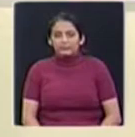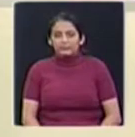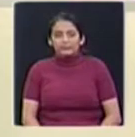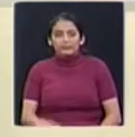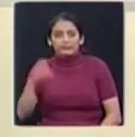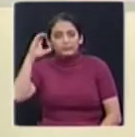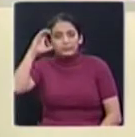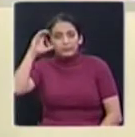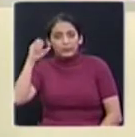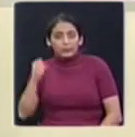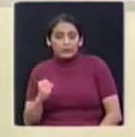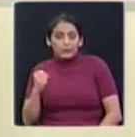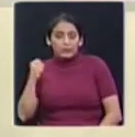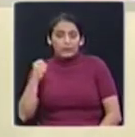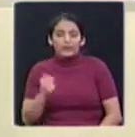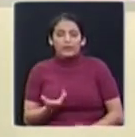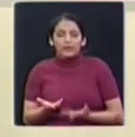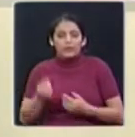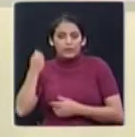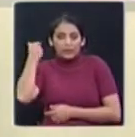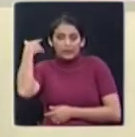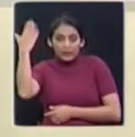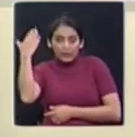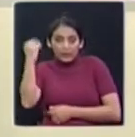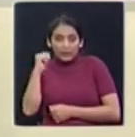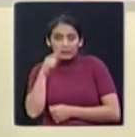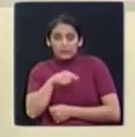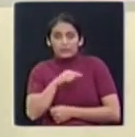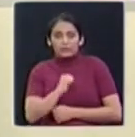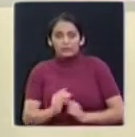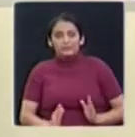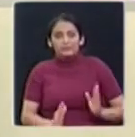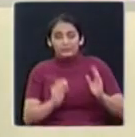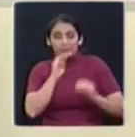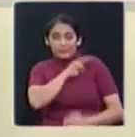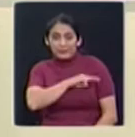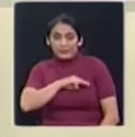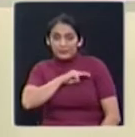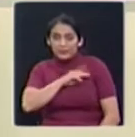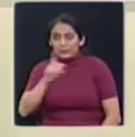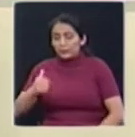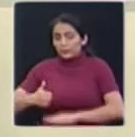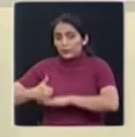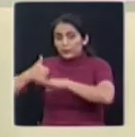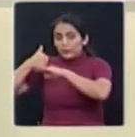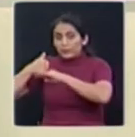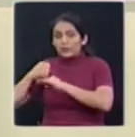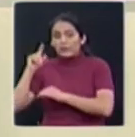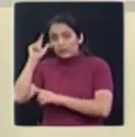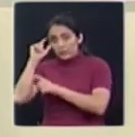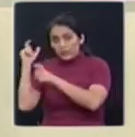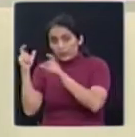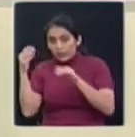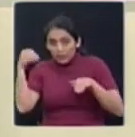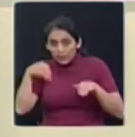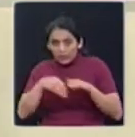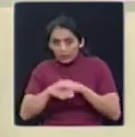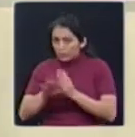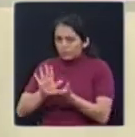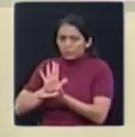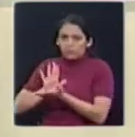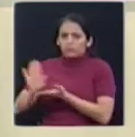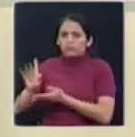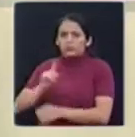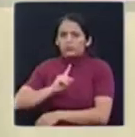El alcalde de Cuenca, Marcelo Cabrera, rechazó la intervención de la Fiscalía en las oficinas de la empresa de telecomunicaciones y agua potable. Explicó que hay intereses que